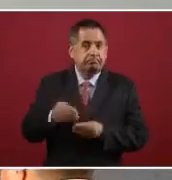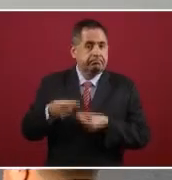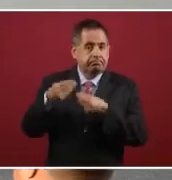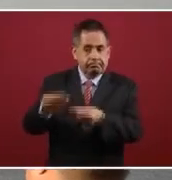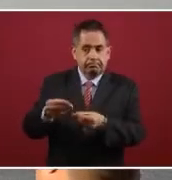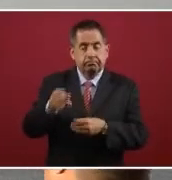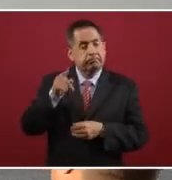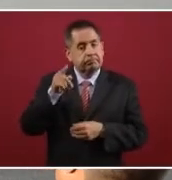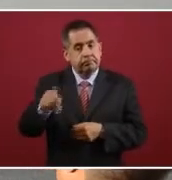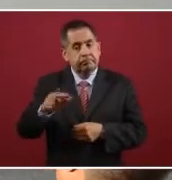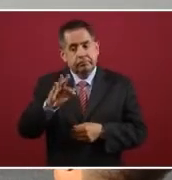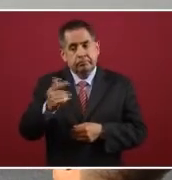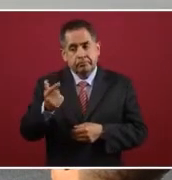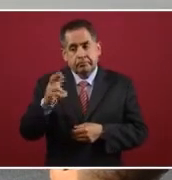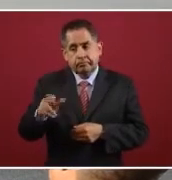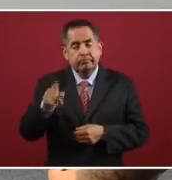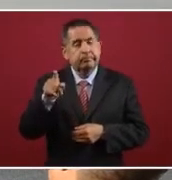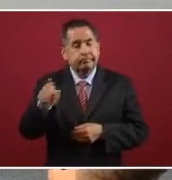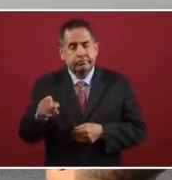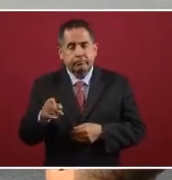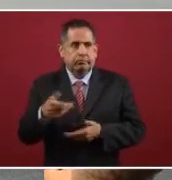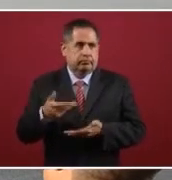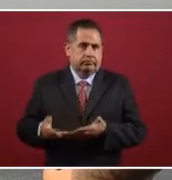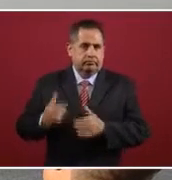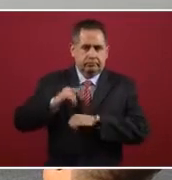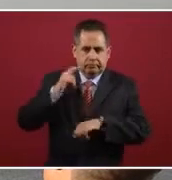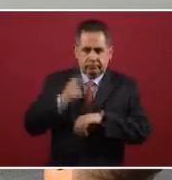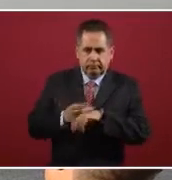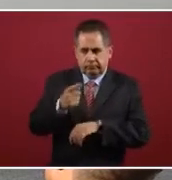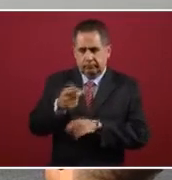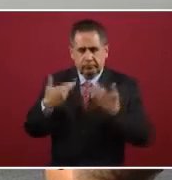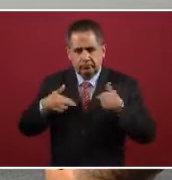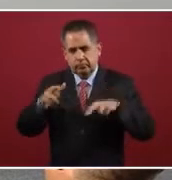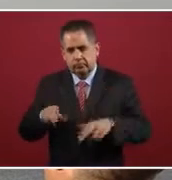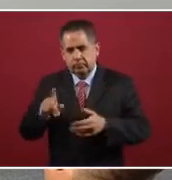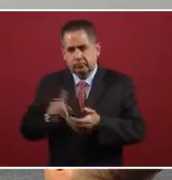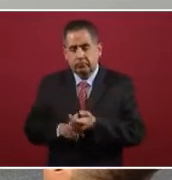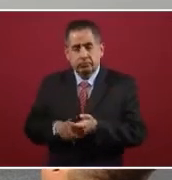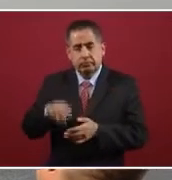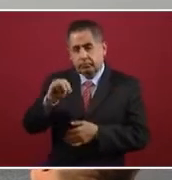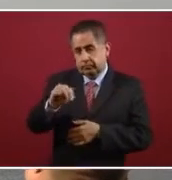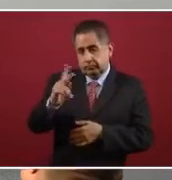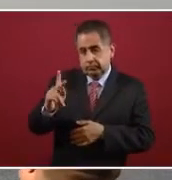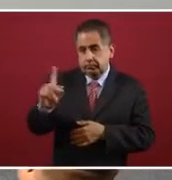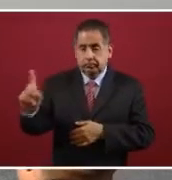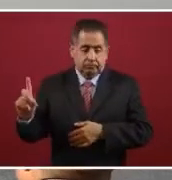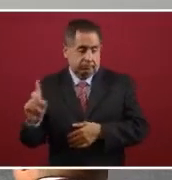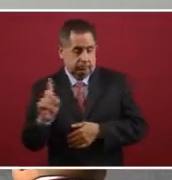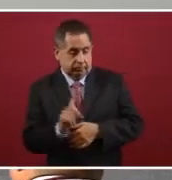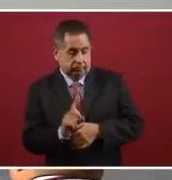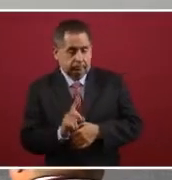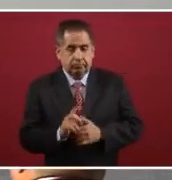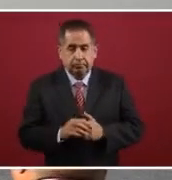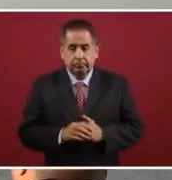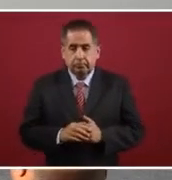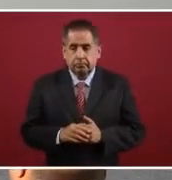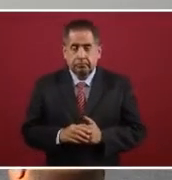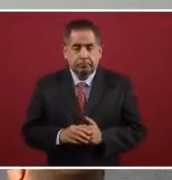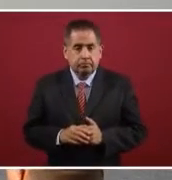y el fiscal general, en este caso su representante, el Ministerio Público,